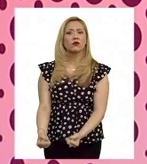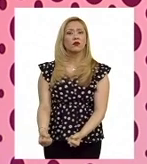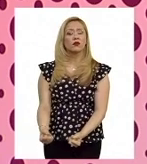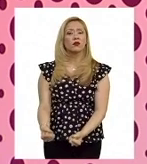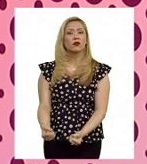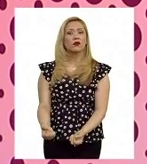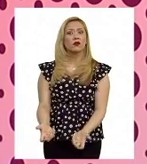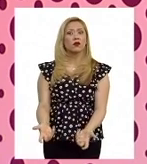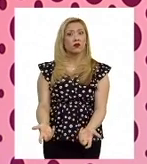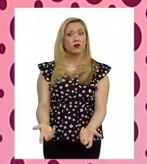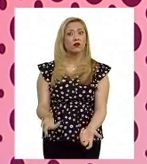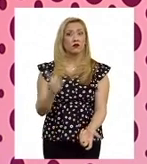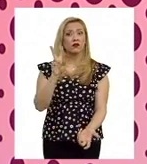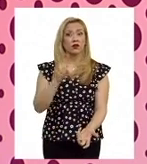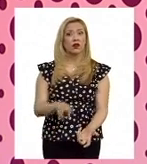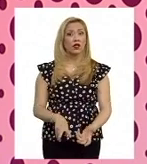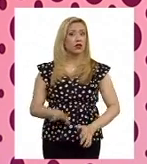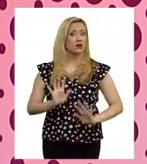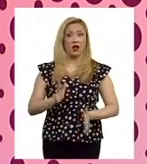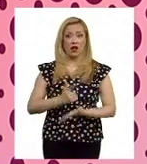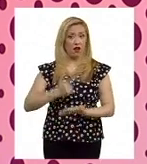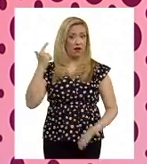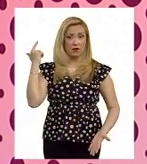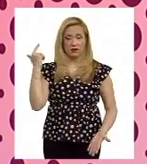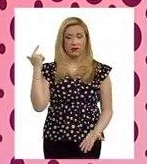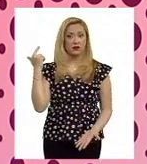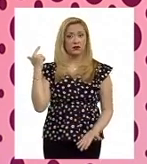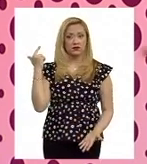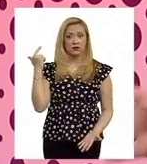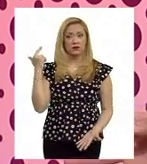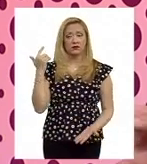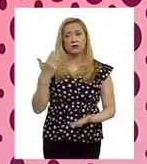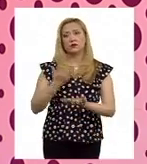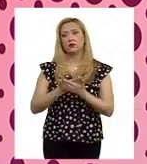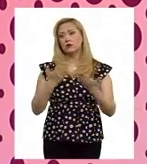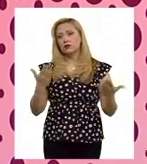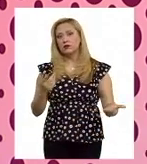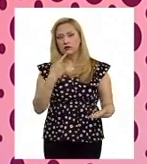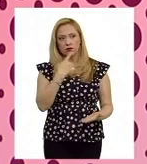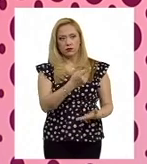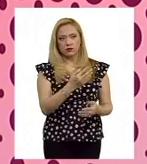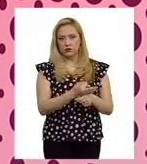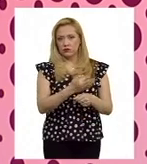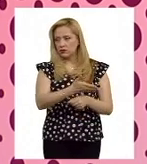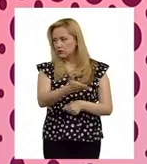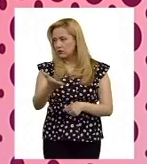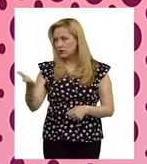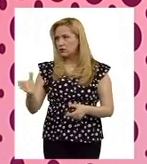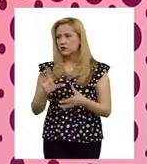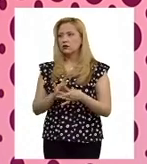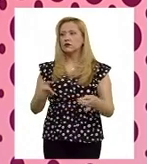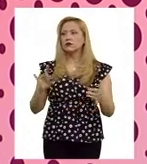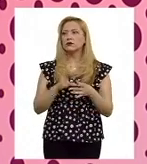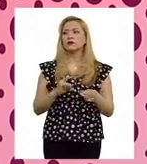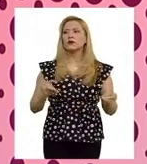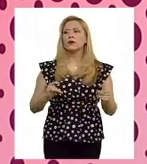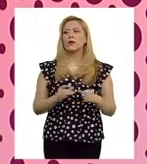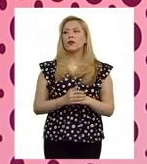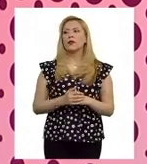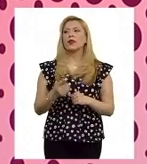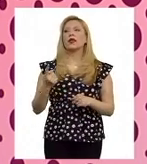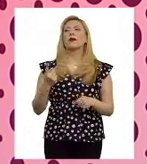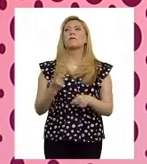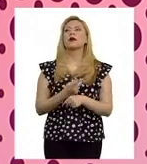hablando de fenómenos un poco extremos. Obviamente ya mencionaron los colegas de lo que